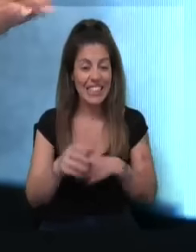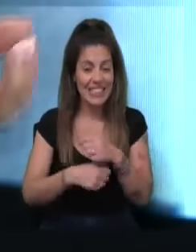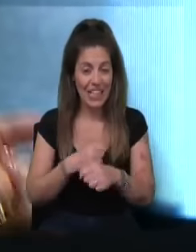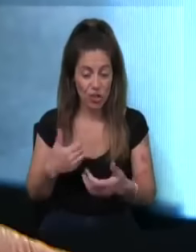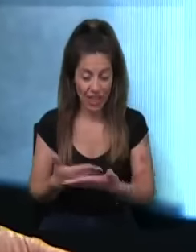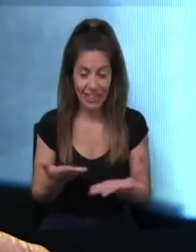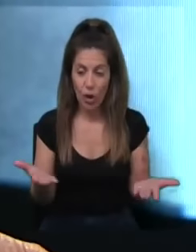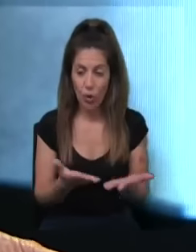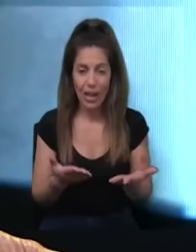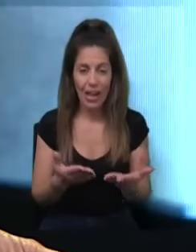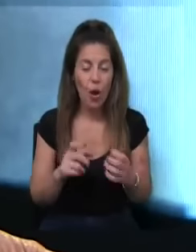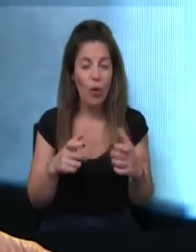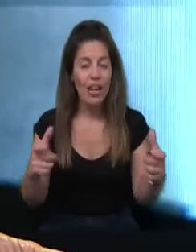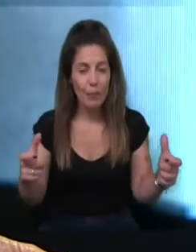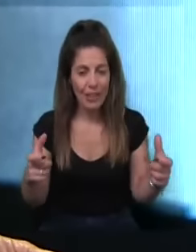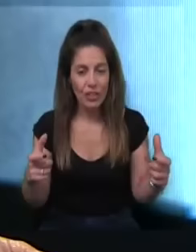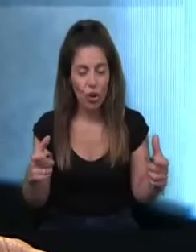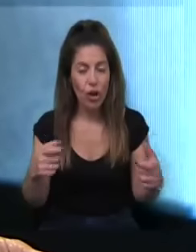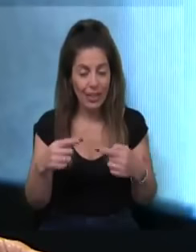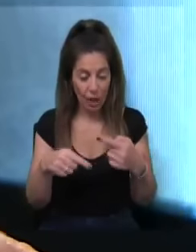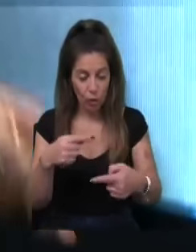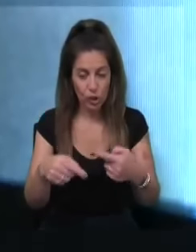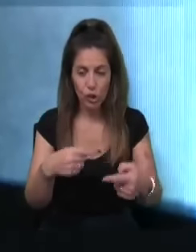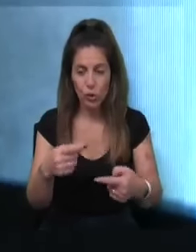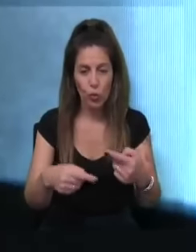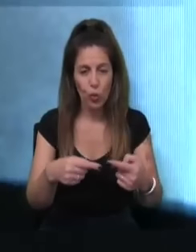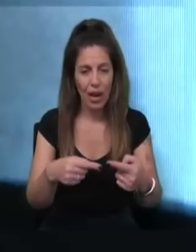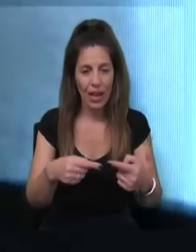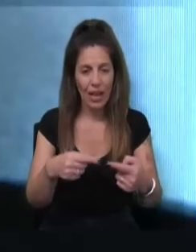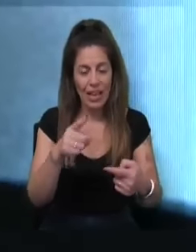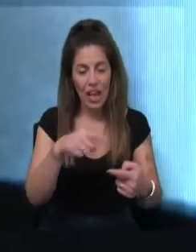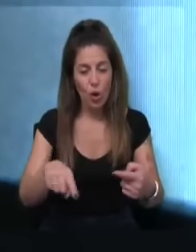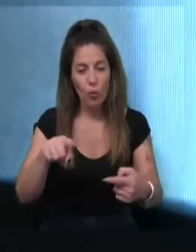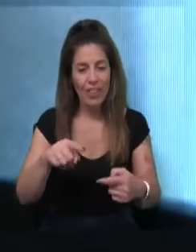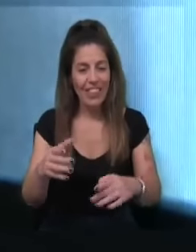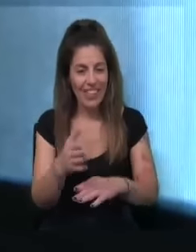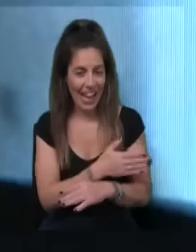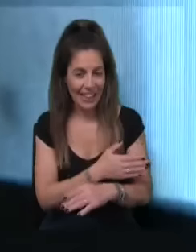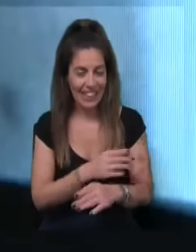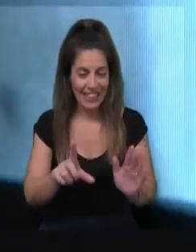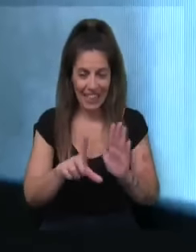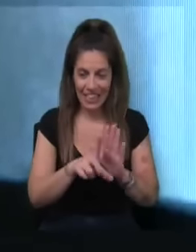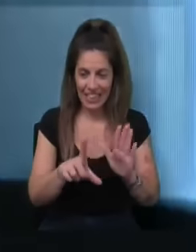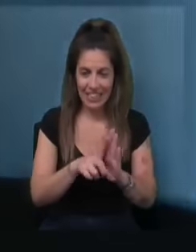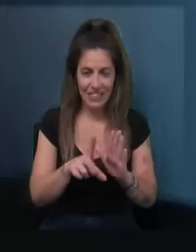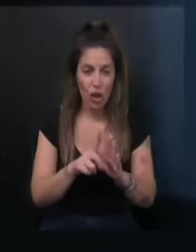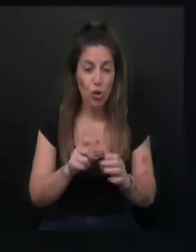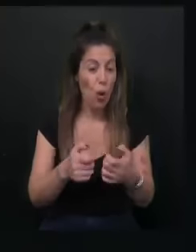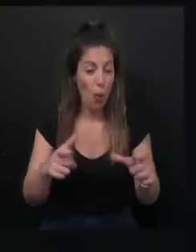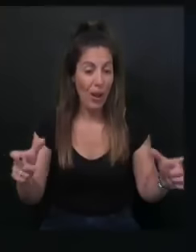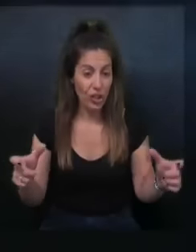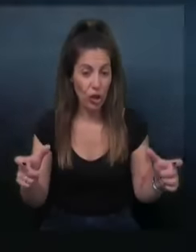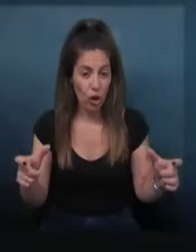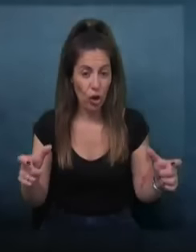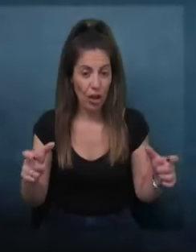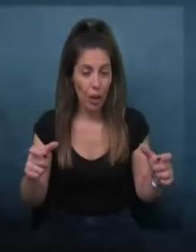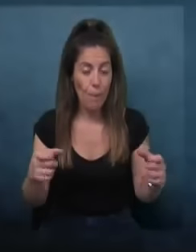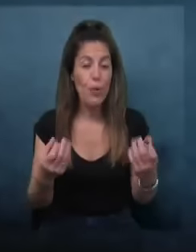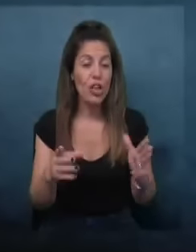que mantiene la pendiente mantiene la curva que se tenía desde antes de la legalización no aumentó el consumo porque